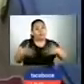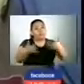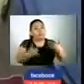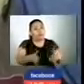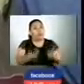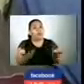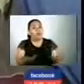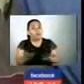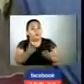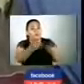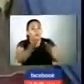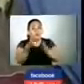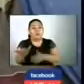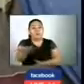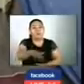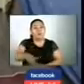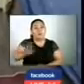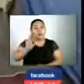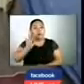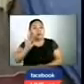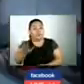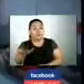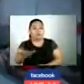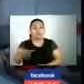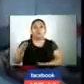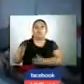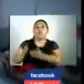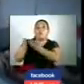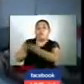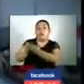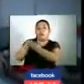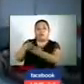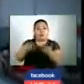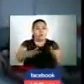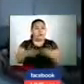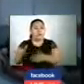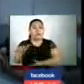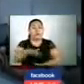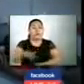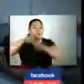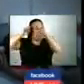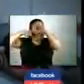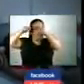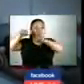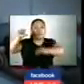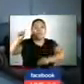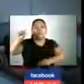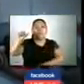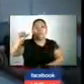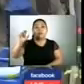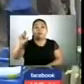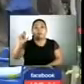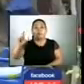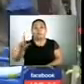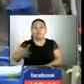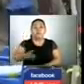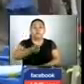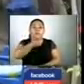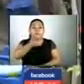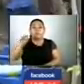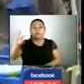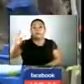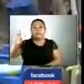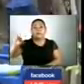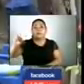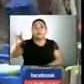se ejecuta en otros municipios de la zona norte y sur de la Unión con imágenes de Saúl Morales Fidel